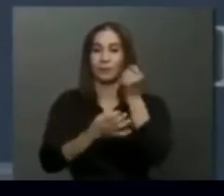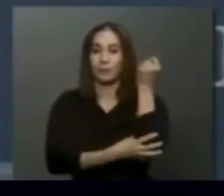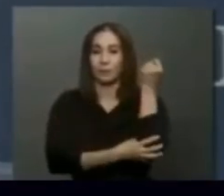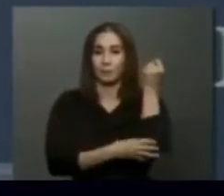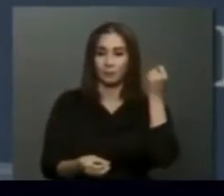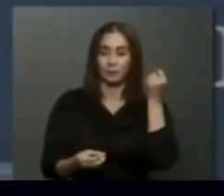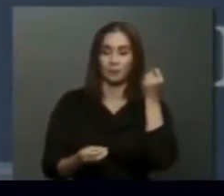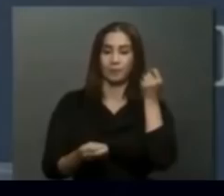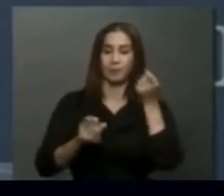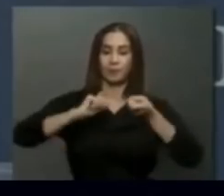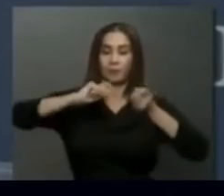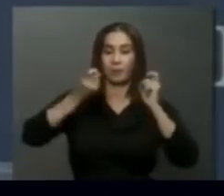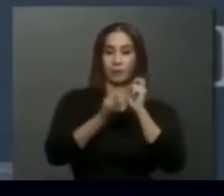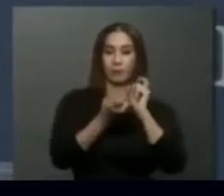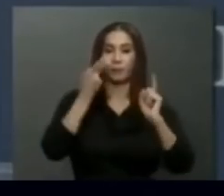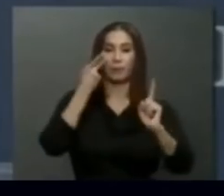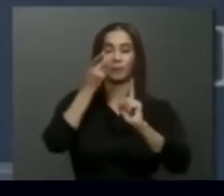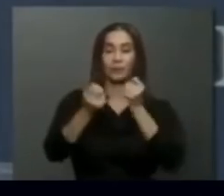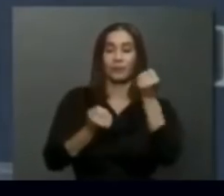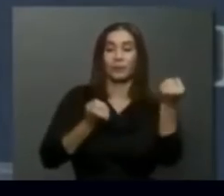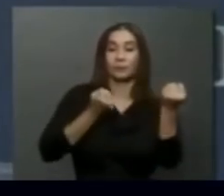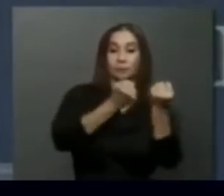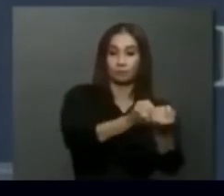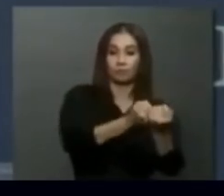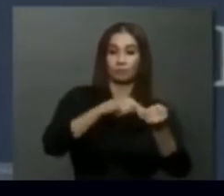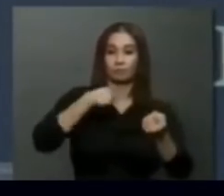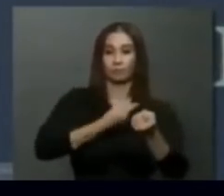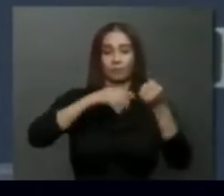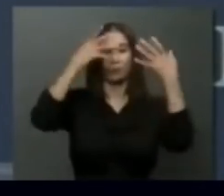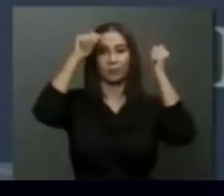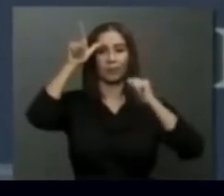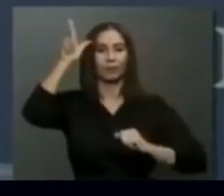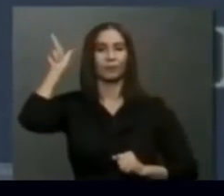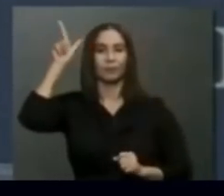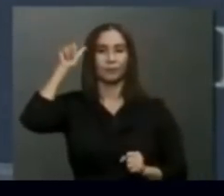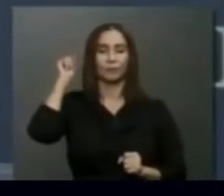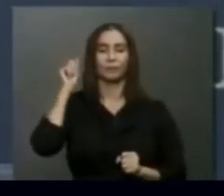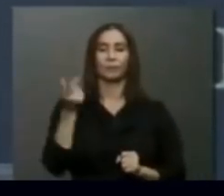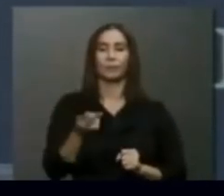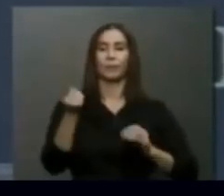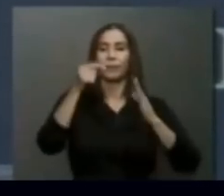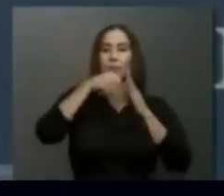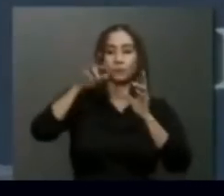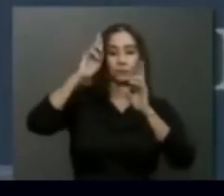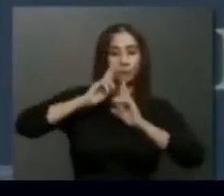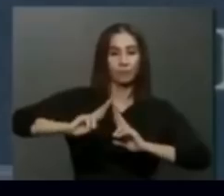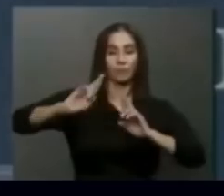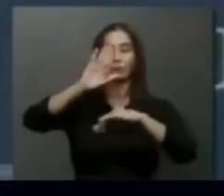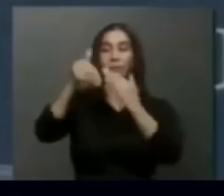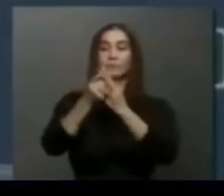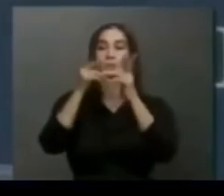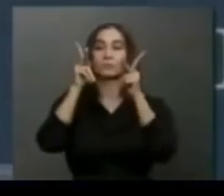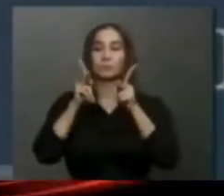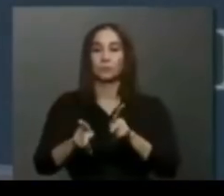pobreza a la visión que ha impulsado nuestro presidente Luis Abinader de profundo respeto a las